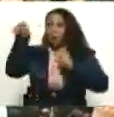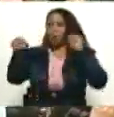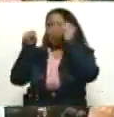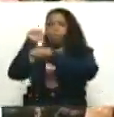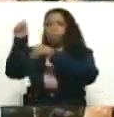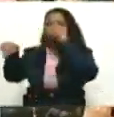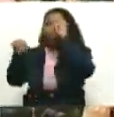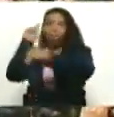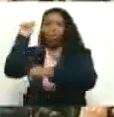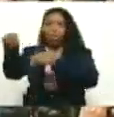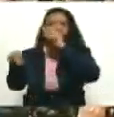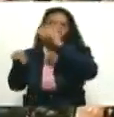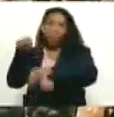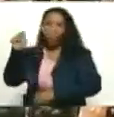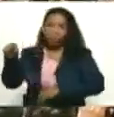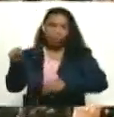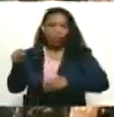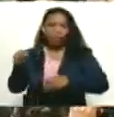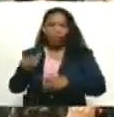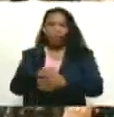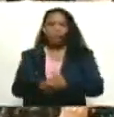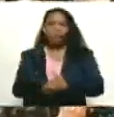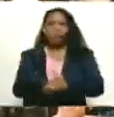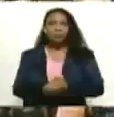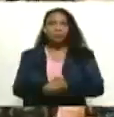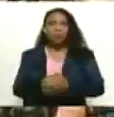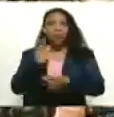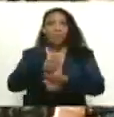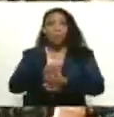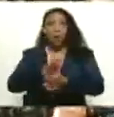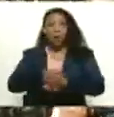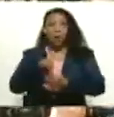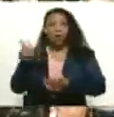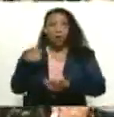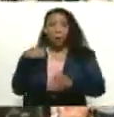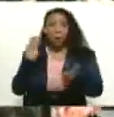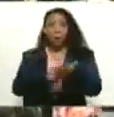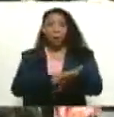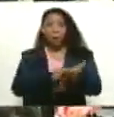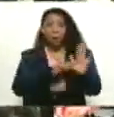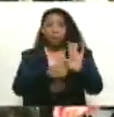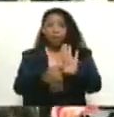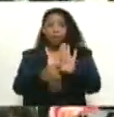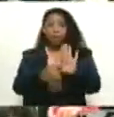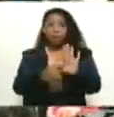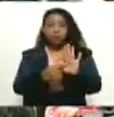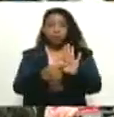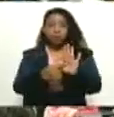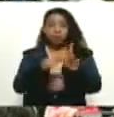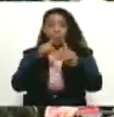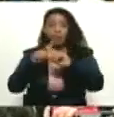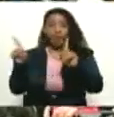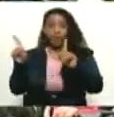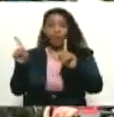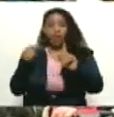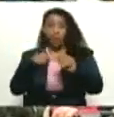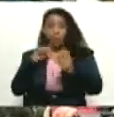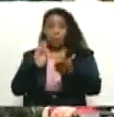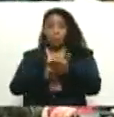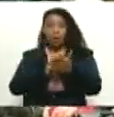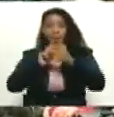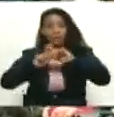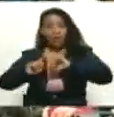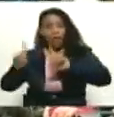les va a reclamar, que los va a interpelar. Porque yo les voy a poner la película al revés. Les voy a poner la película al